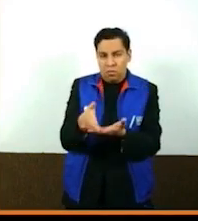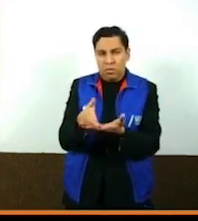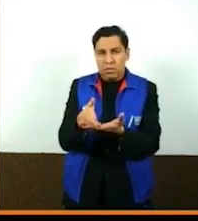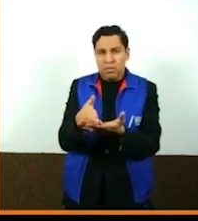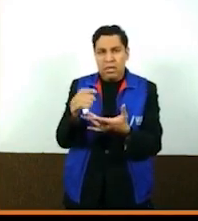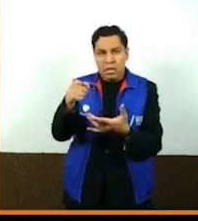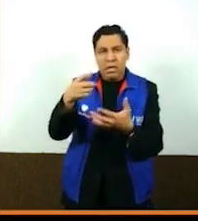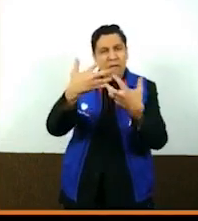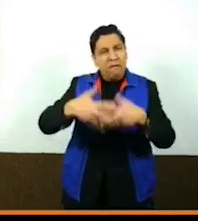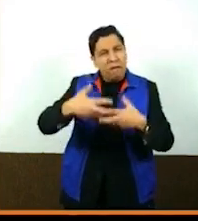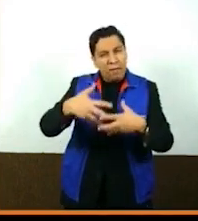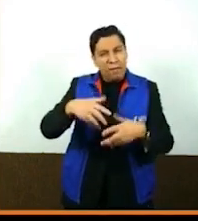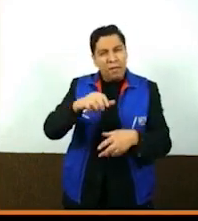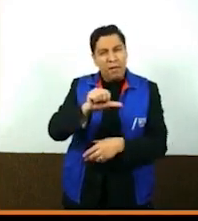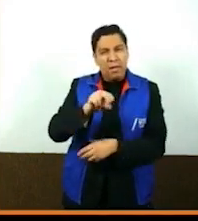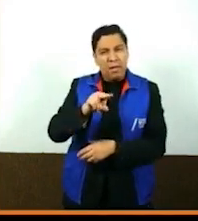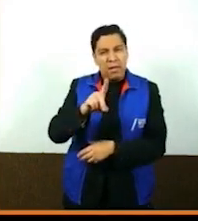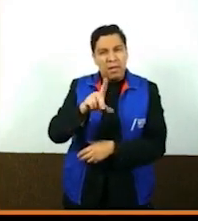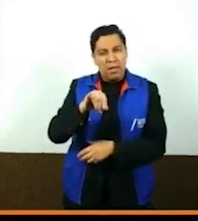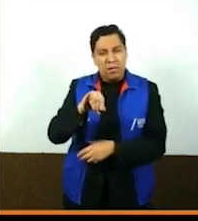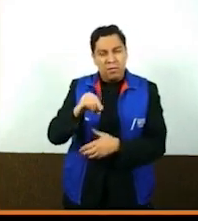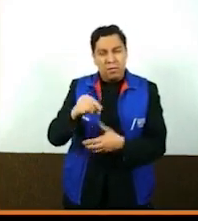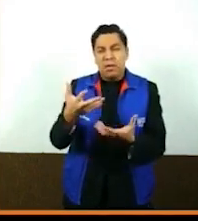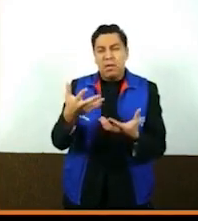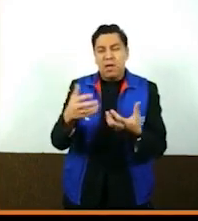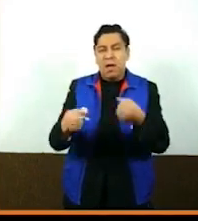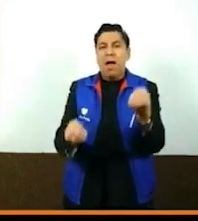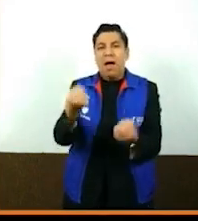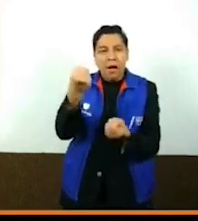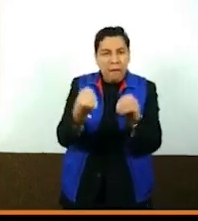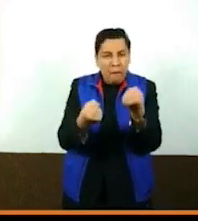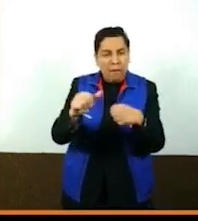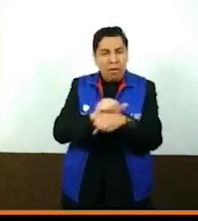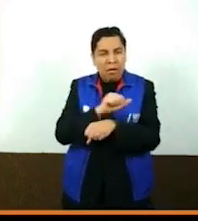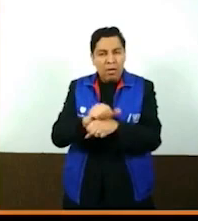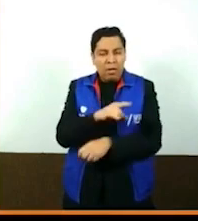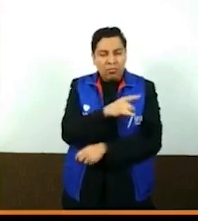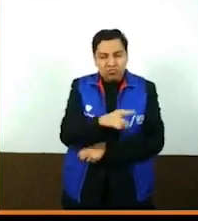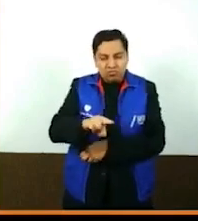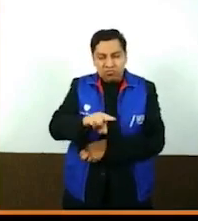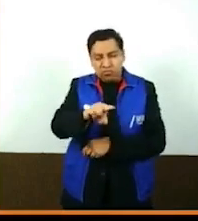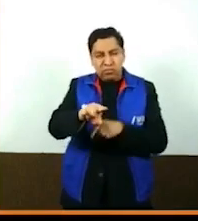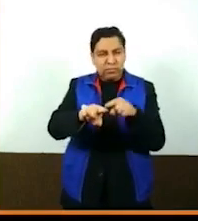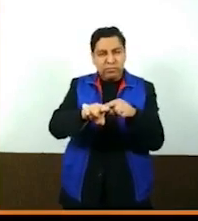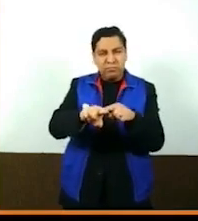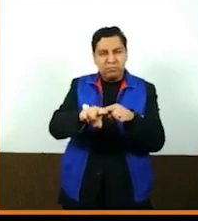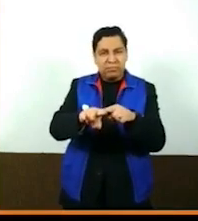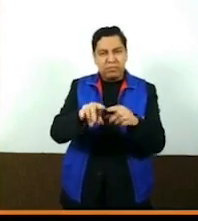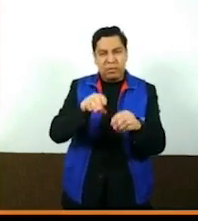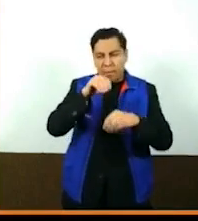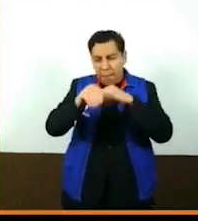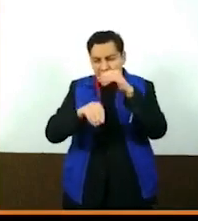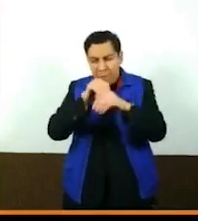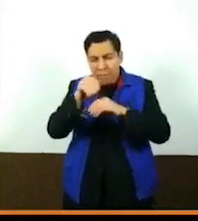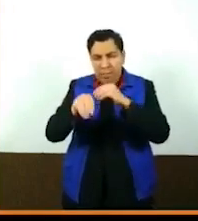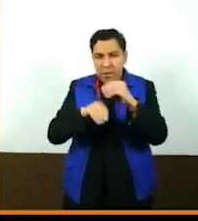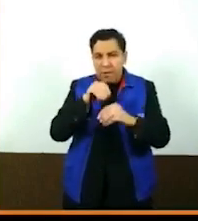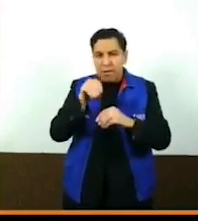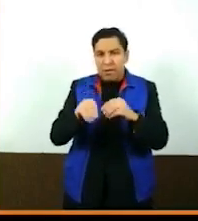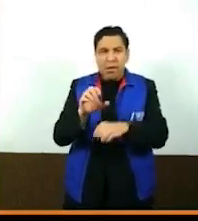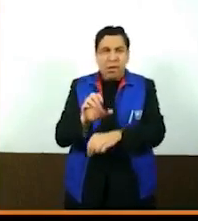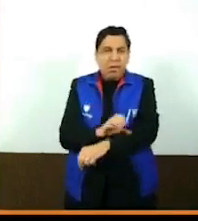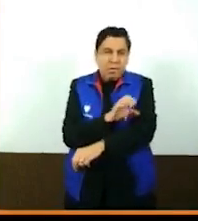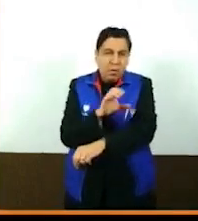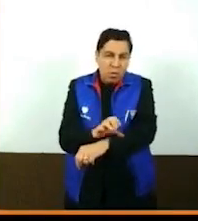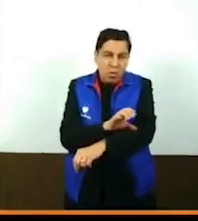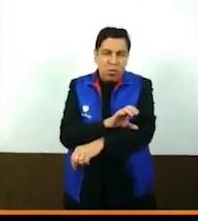viste, y nuestro propósito es producir autos de manera sustentable, ¿no? Eso es muy importante para nosotros. ¿Y cómo lo estamos haciendo?